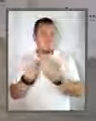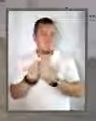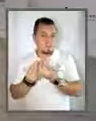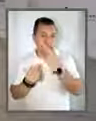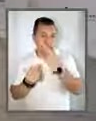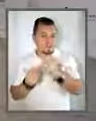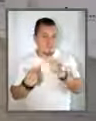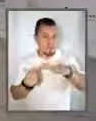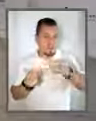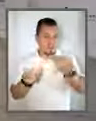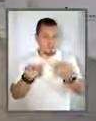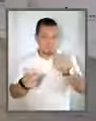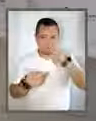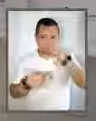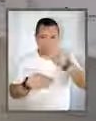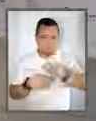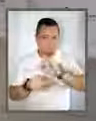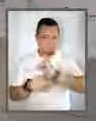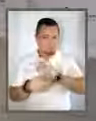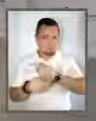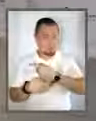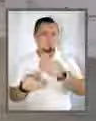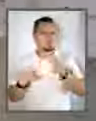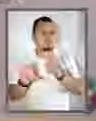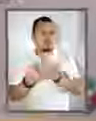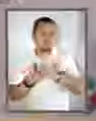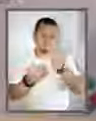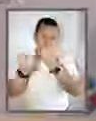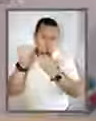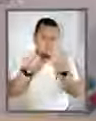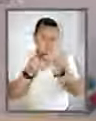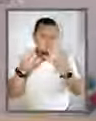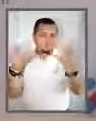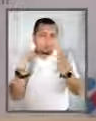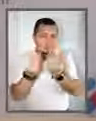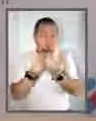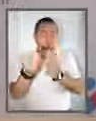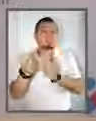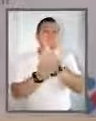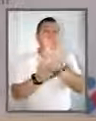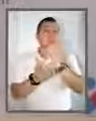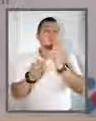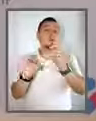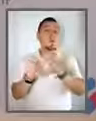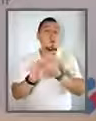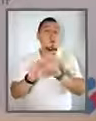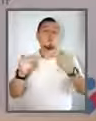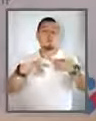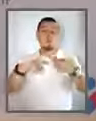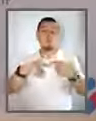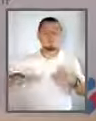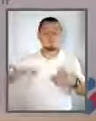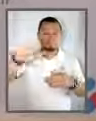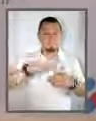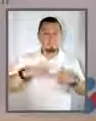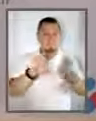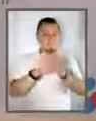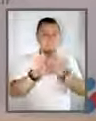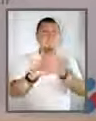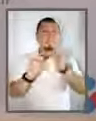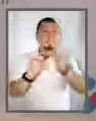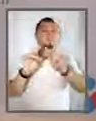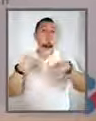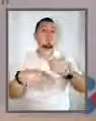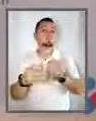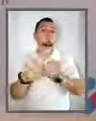lo mencionaba el secretario de Salud, pues dependerá también mucho de las acciones que como sociedad y como individuos hagamos